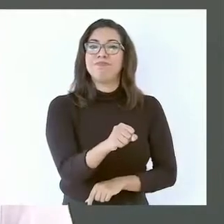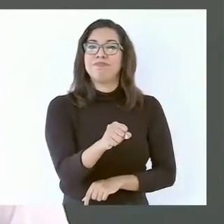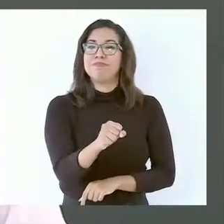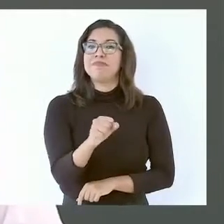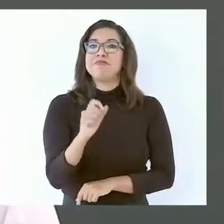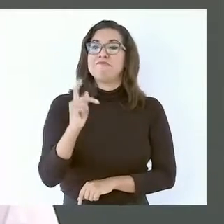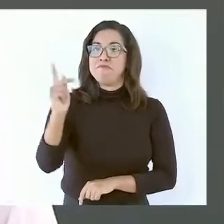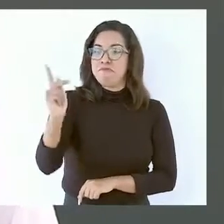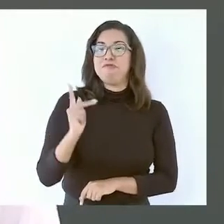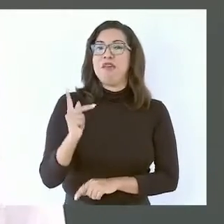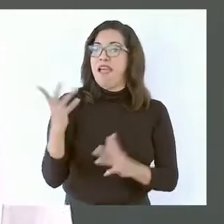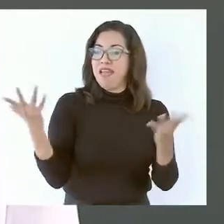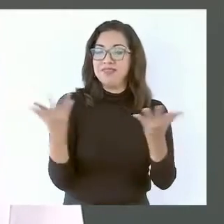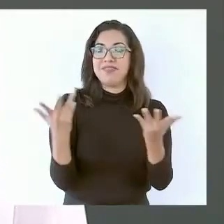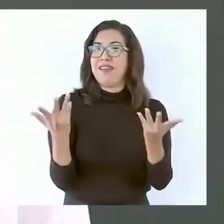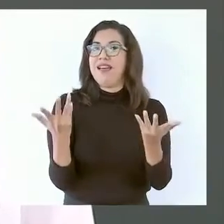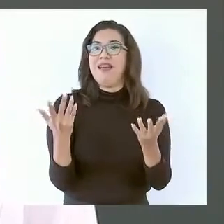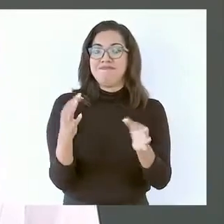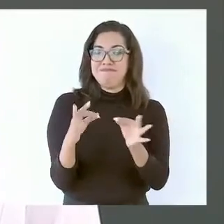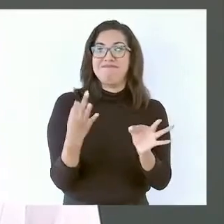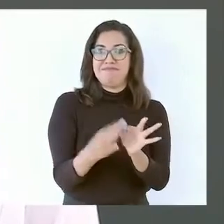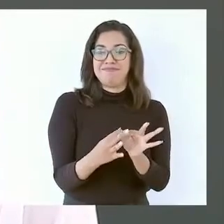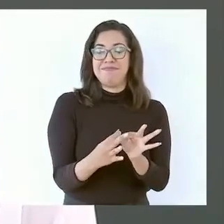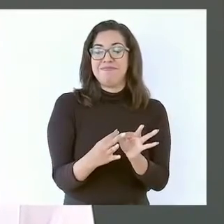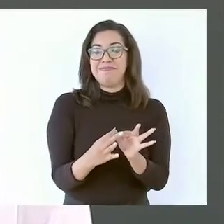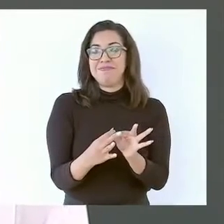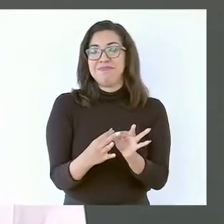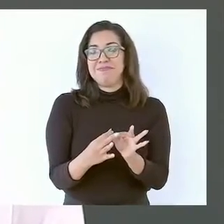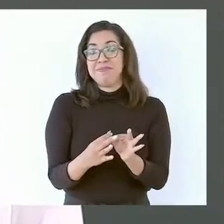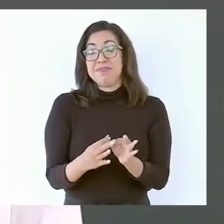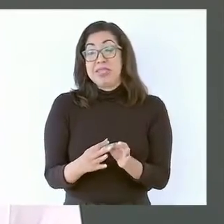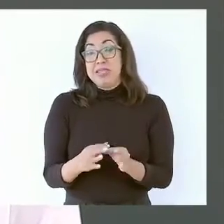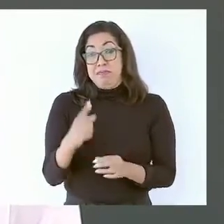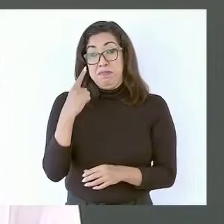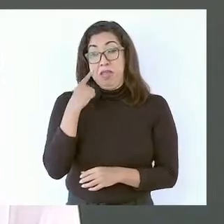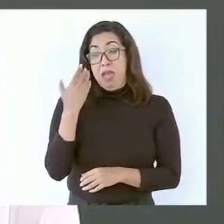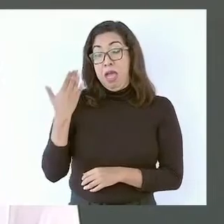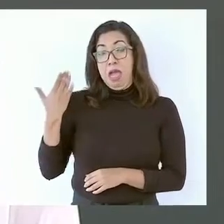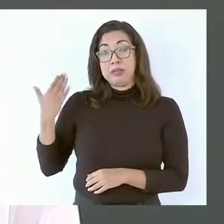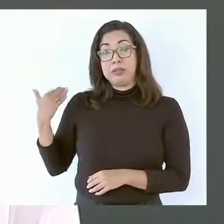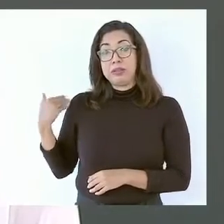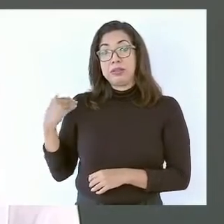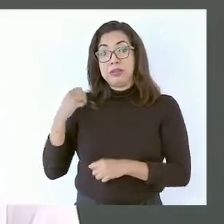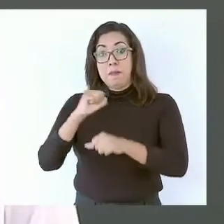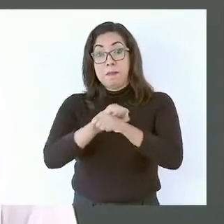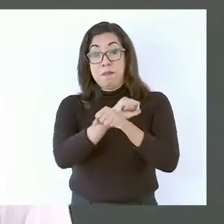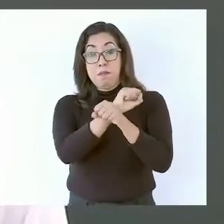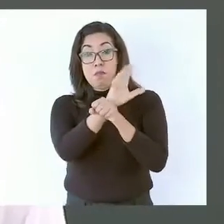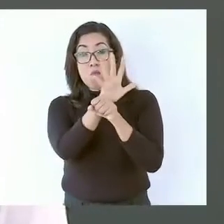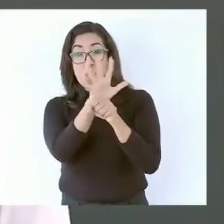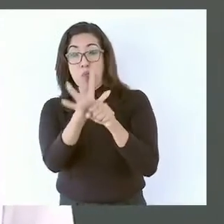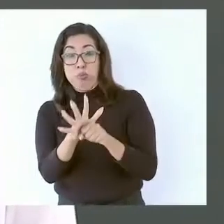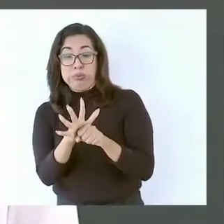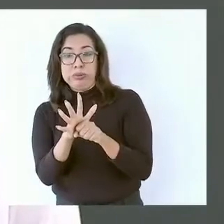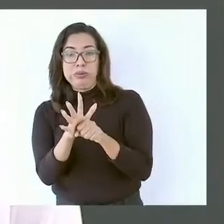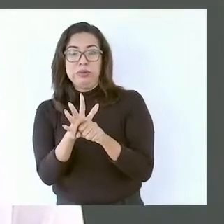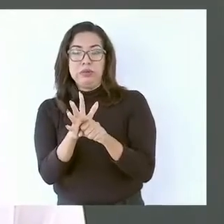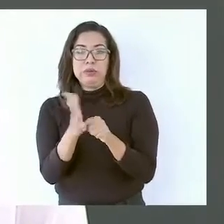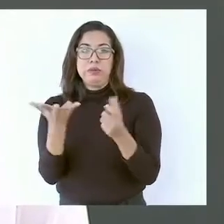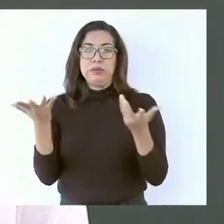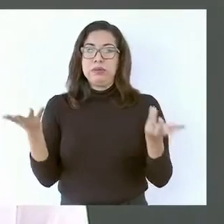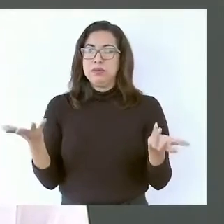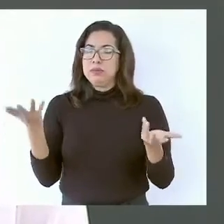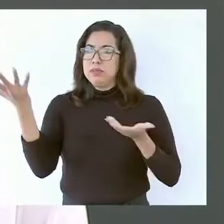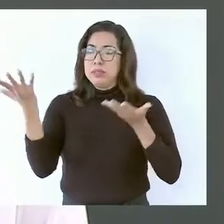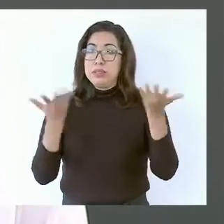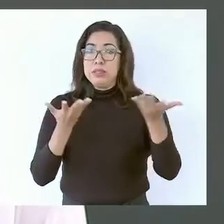para muestra basta un botón. La llegada de la pandemia cambió drásticamente la forma en la que vivíamos.